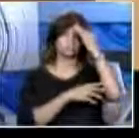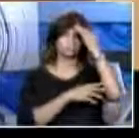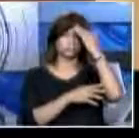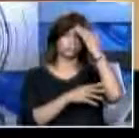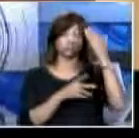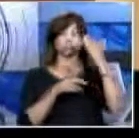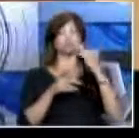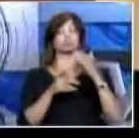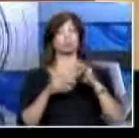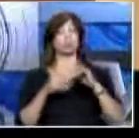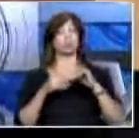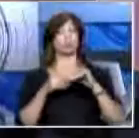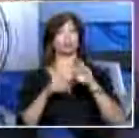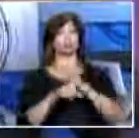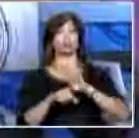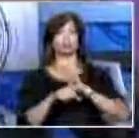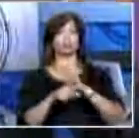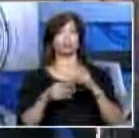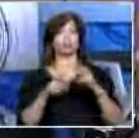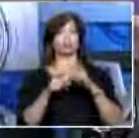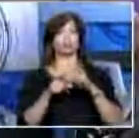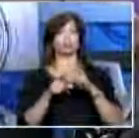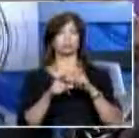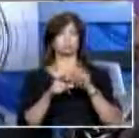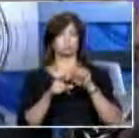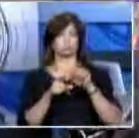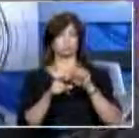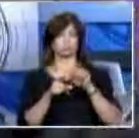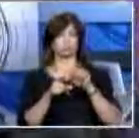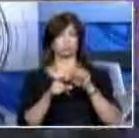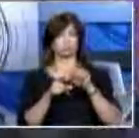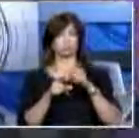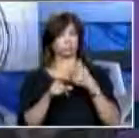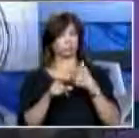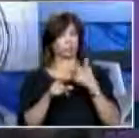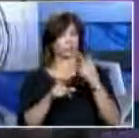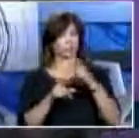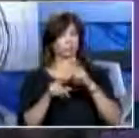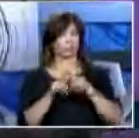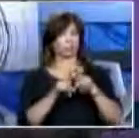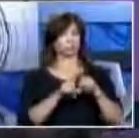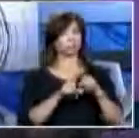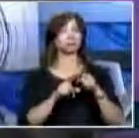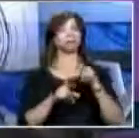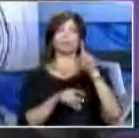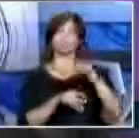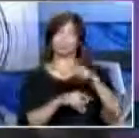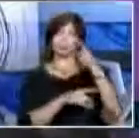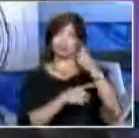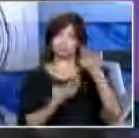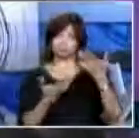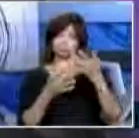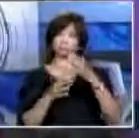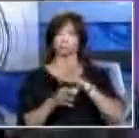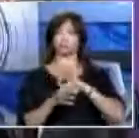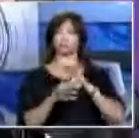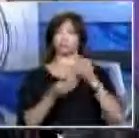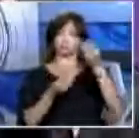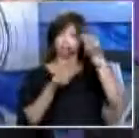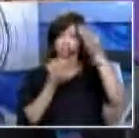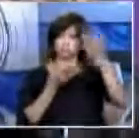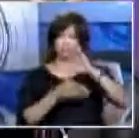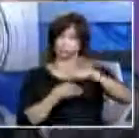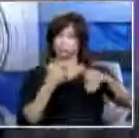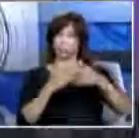la tendencia y la utilicen en función del operador con el que usted se encuentra y en función de su conveniencia e interés le vamos a enviar los